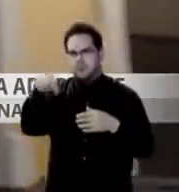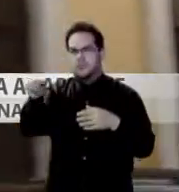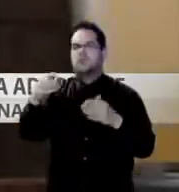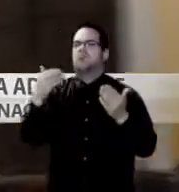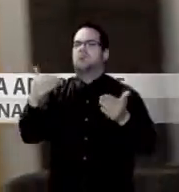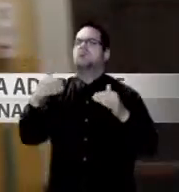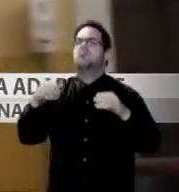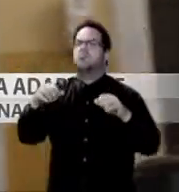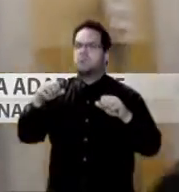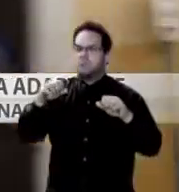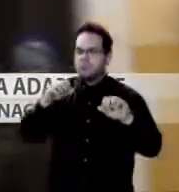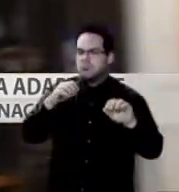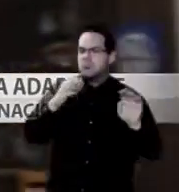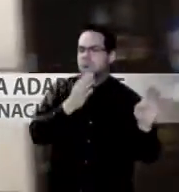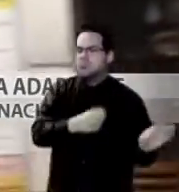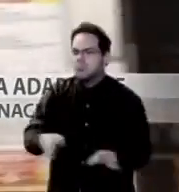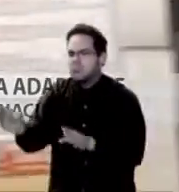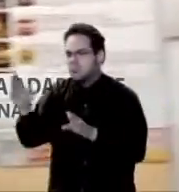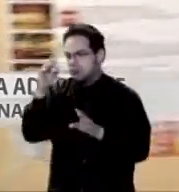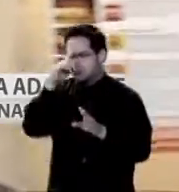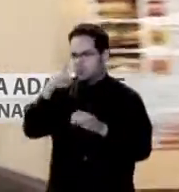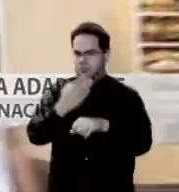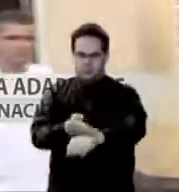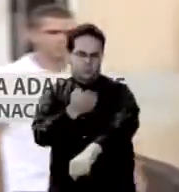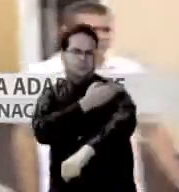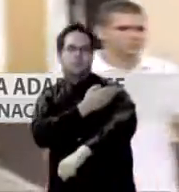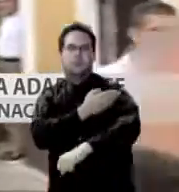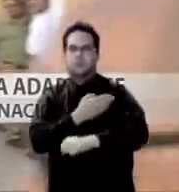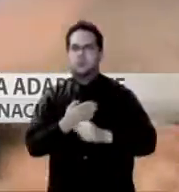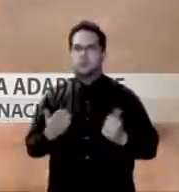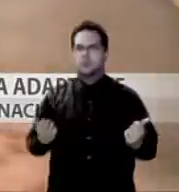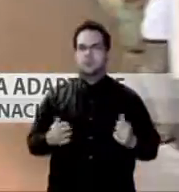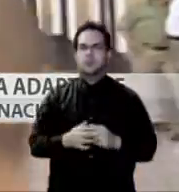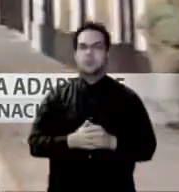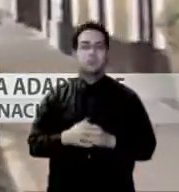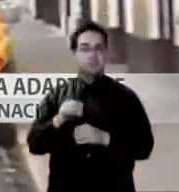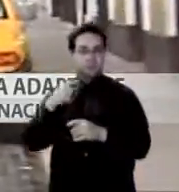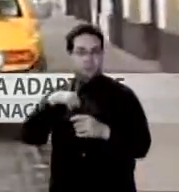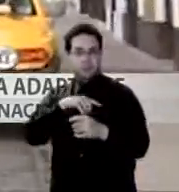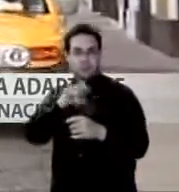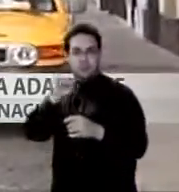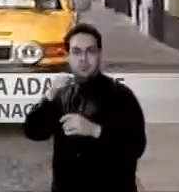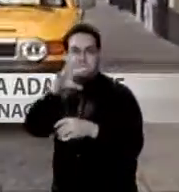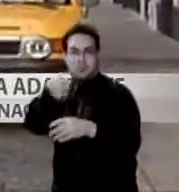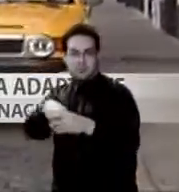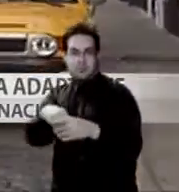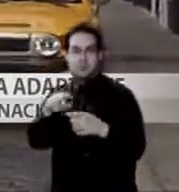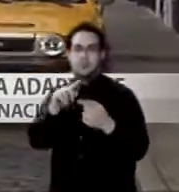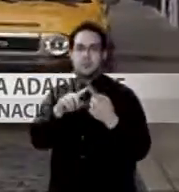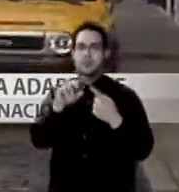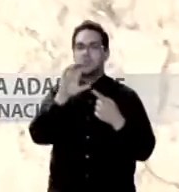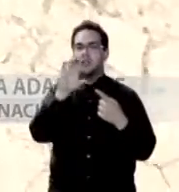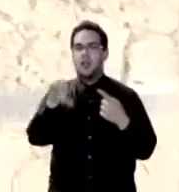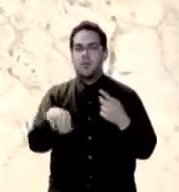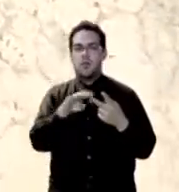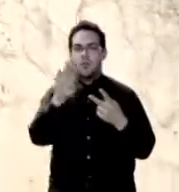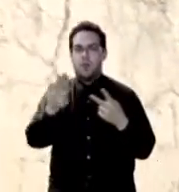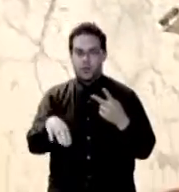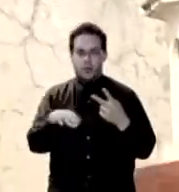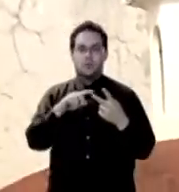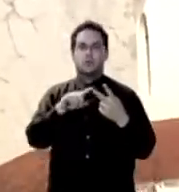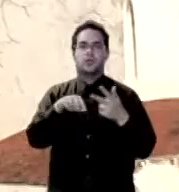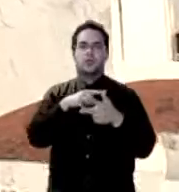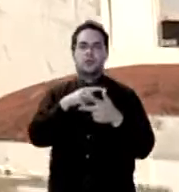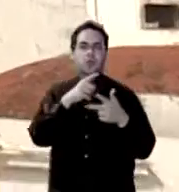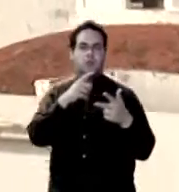estrategias de recuperación. San Juan comparte la lista con Chicago, Boston, Cali, Colombia y Barcelona, España,